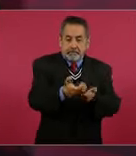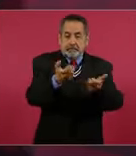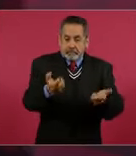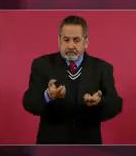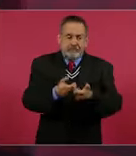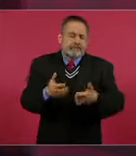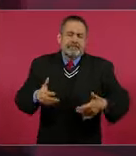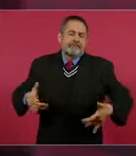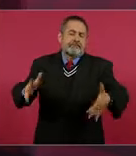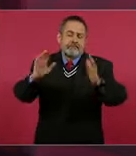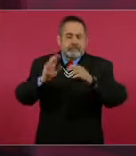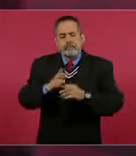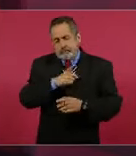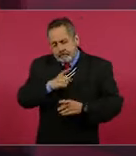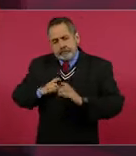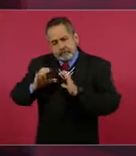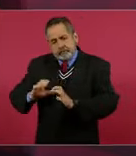O sea, no es ese el tema.